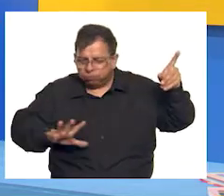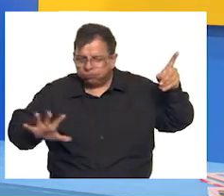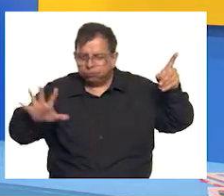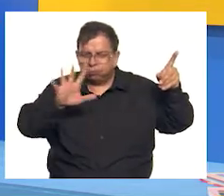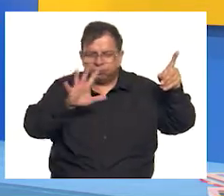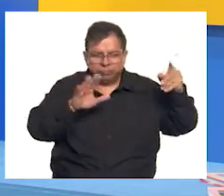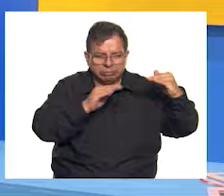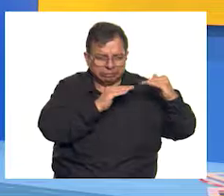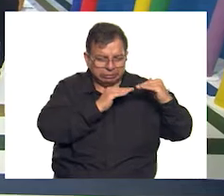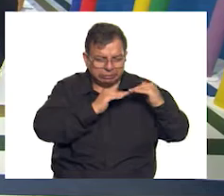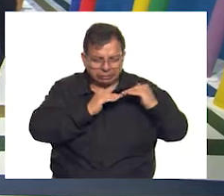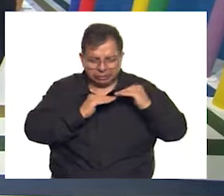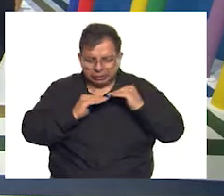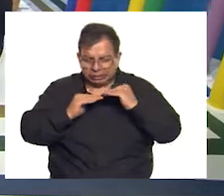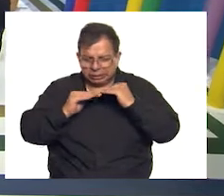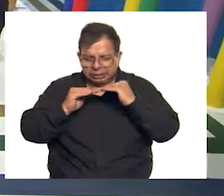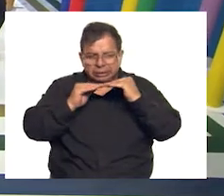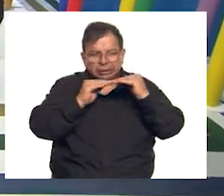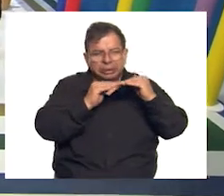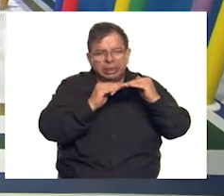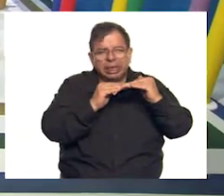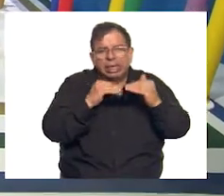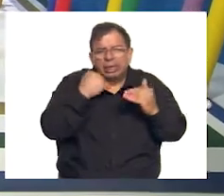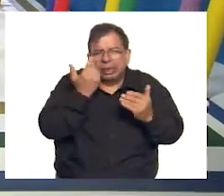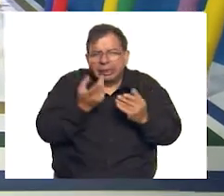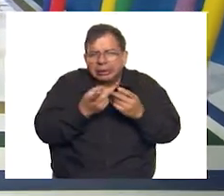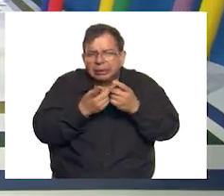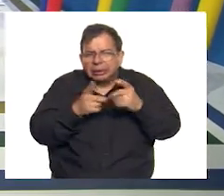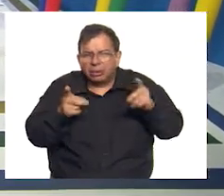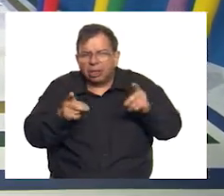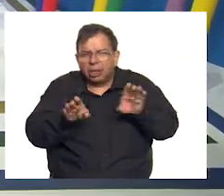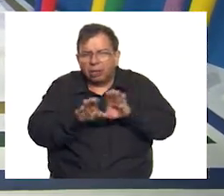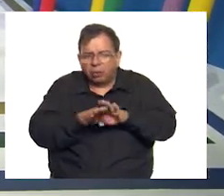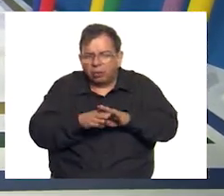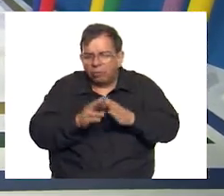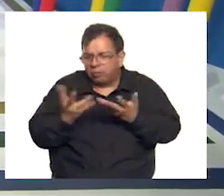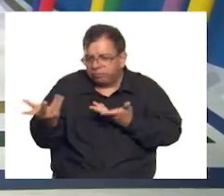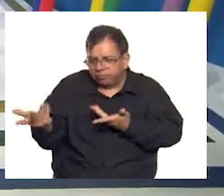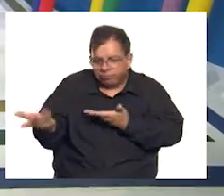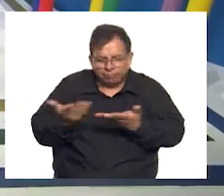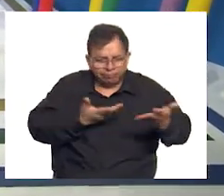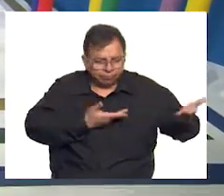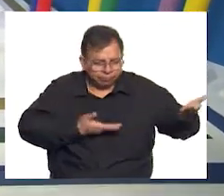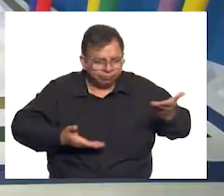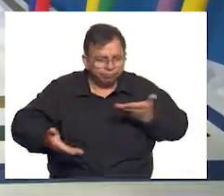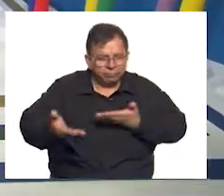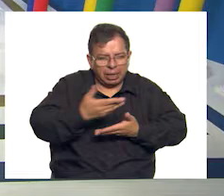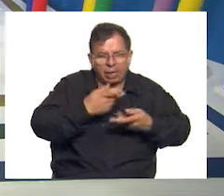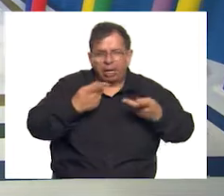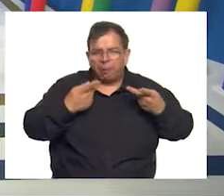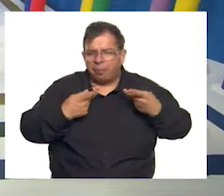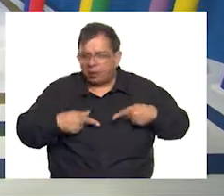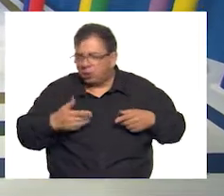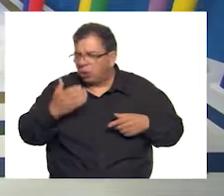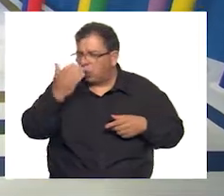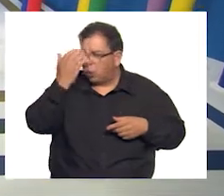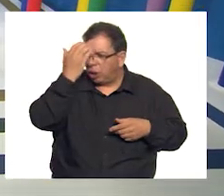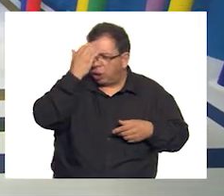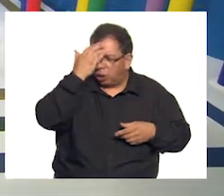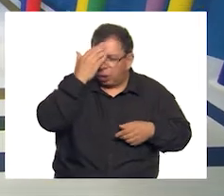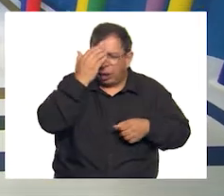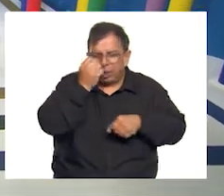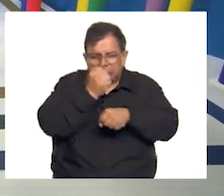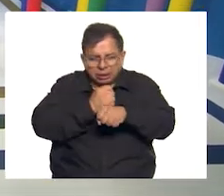forma equitativa. Busca desarrollar una interacción real entre personas, conocimientos y